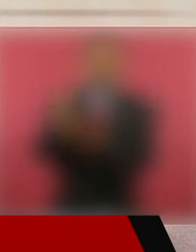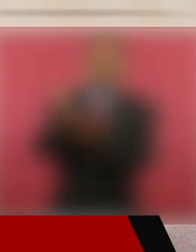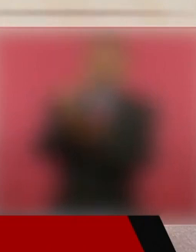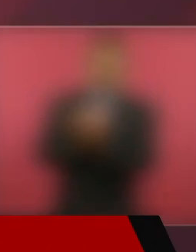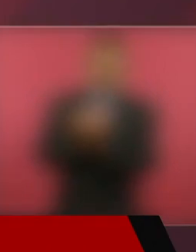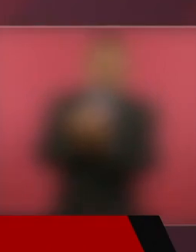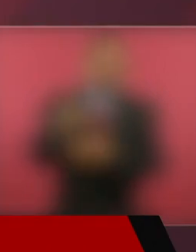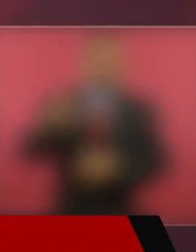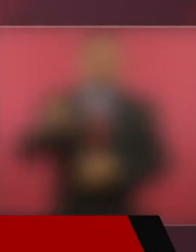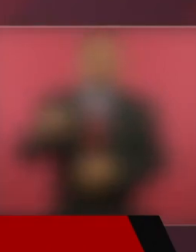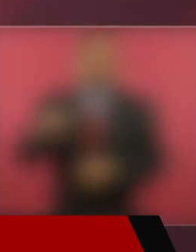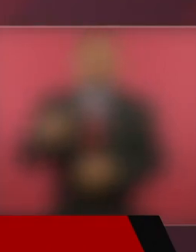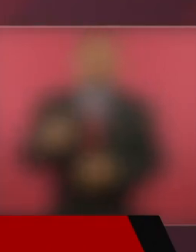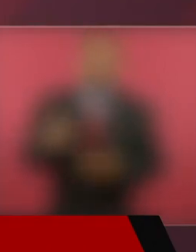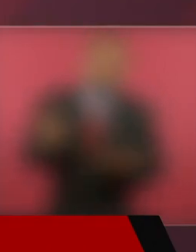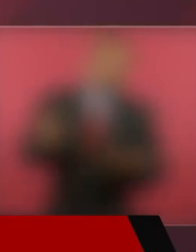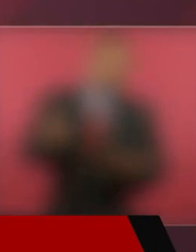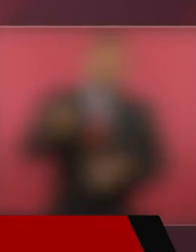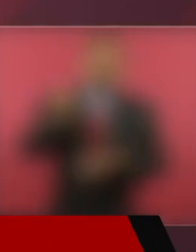porque